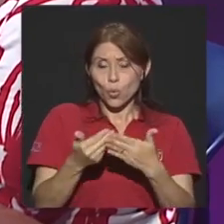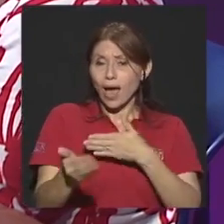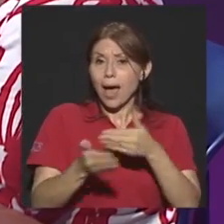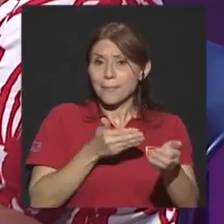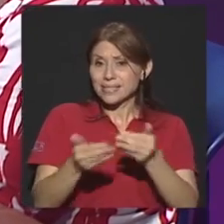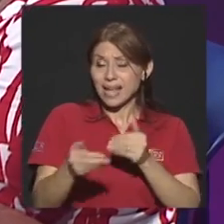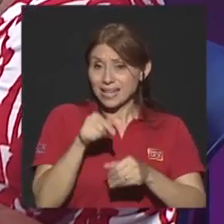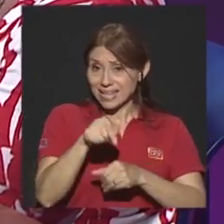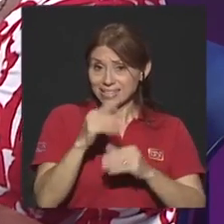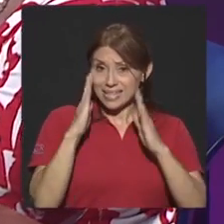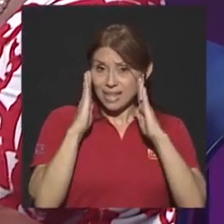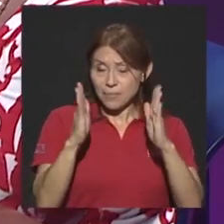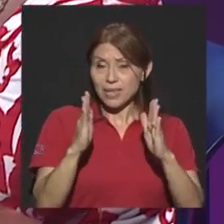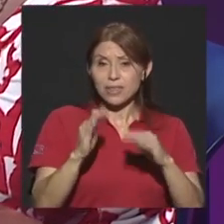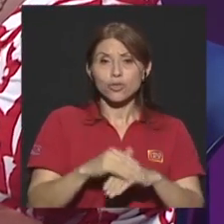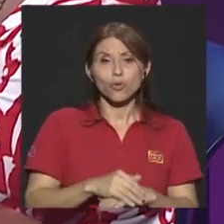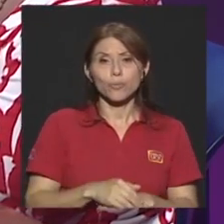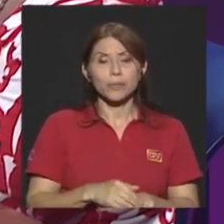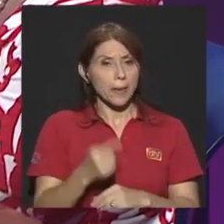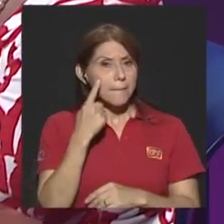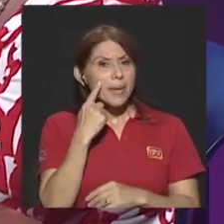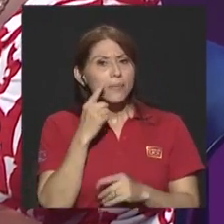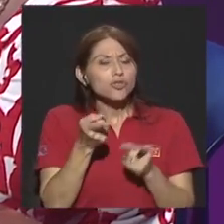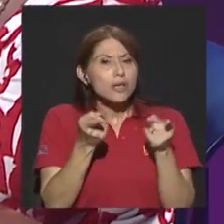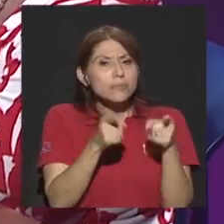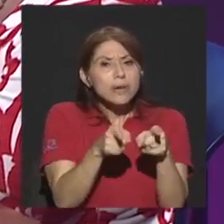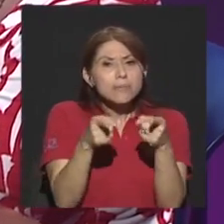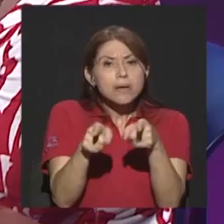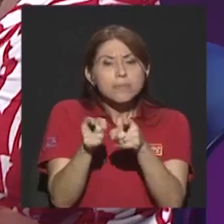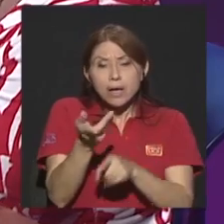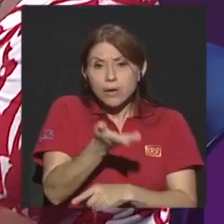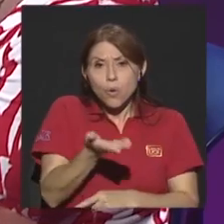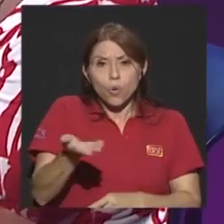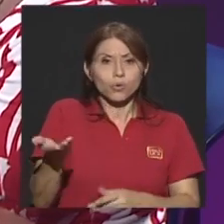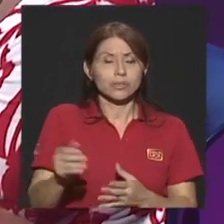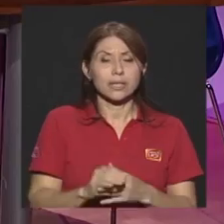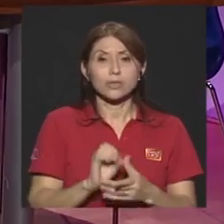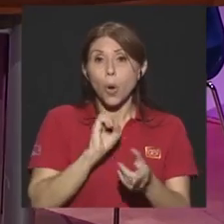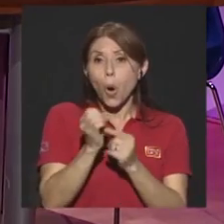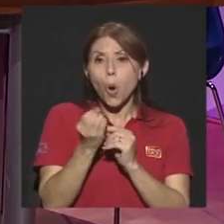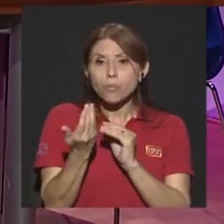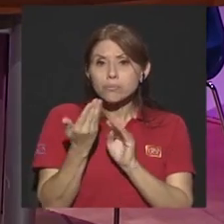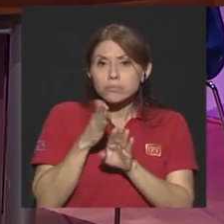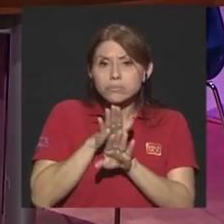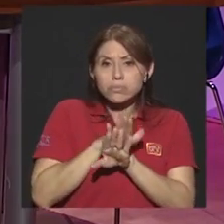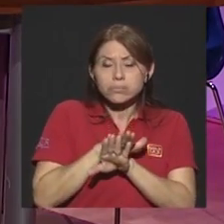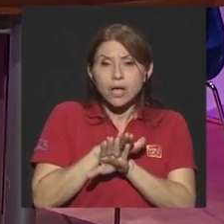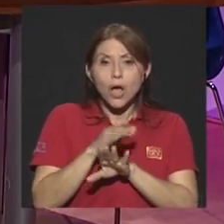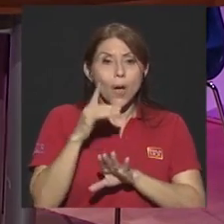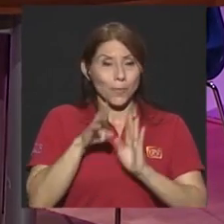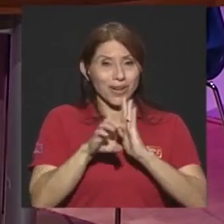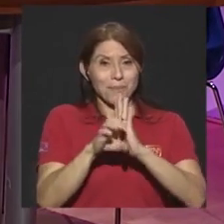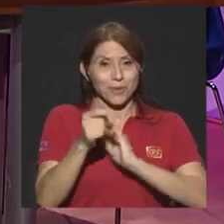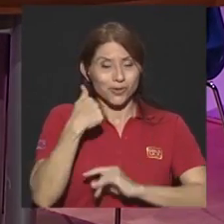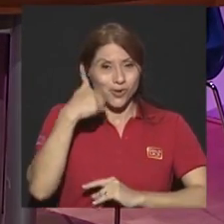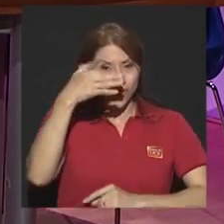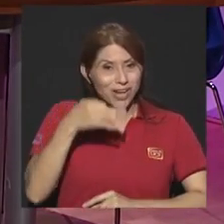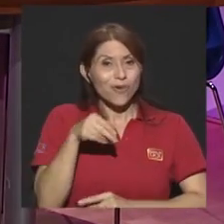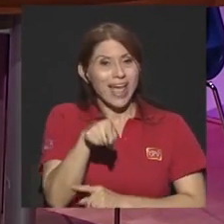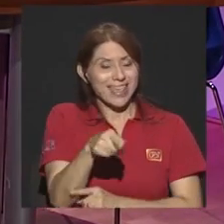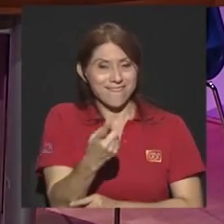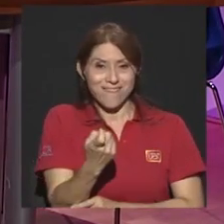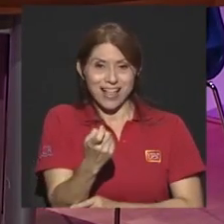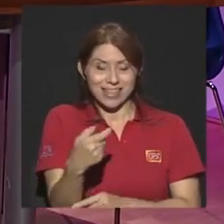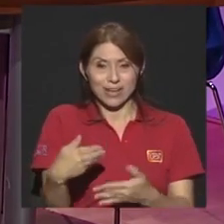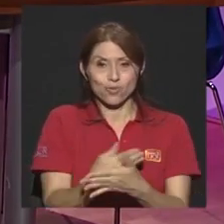hable, el hecho de que se cubra, por ejemplo, yo creo que ahí faltan nuevos enfoques, de